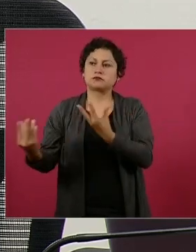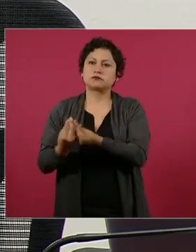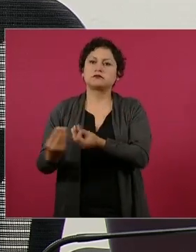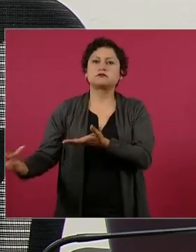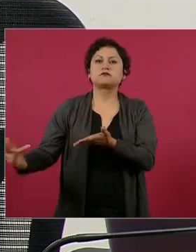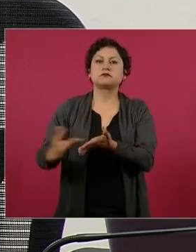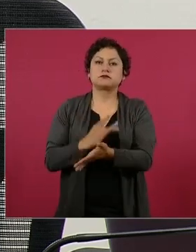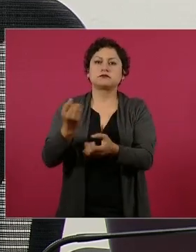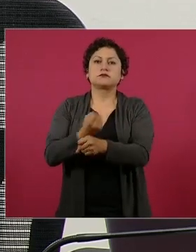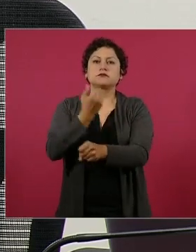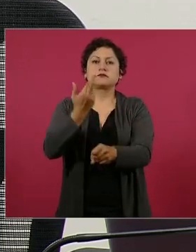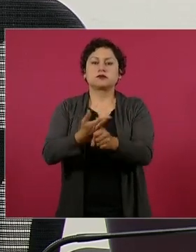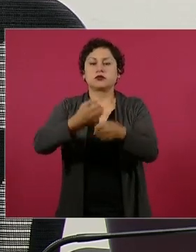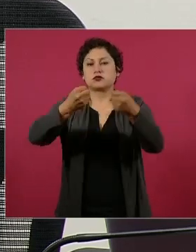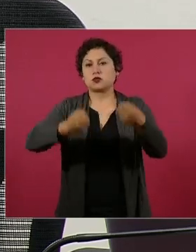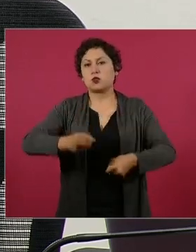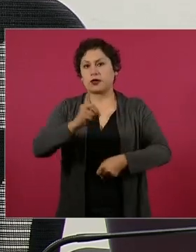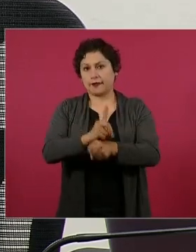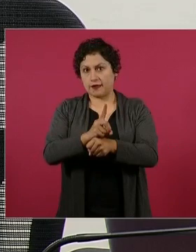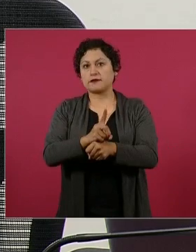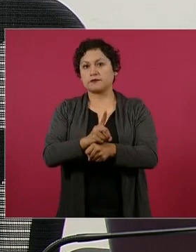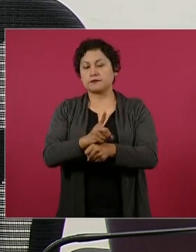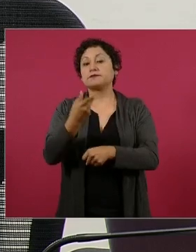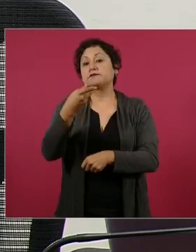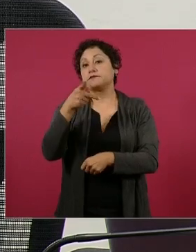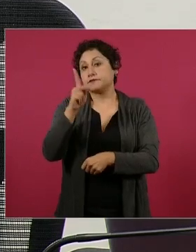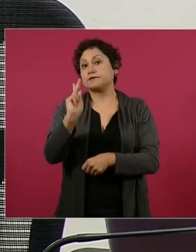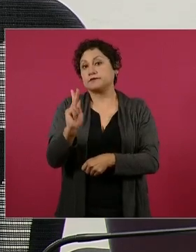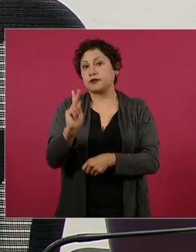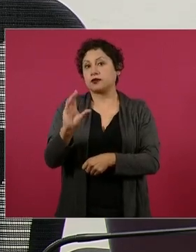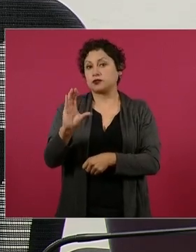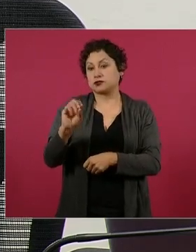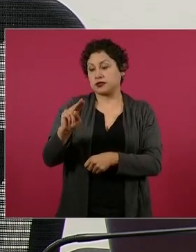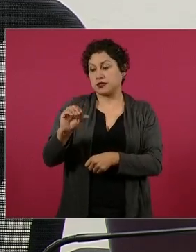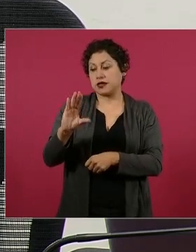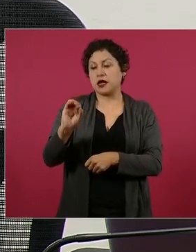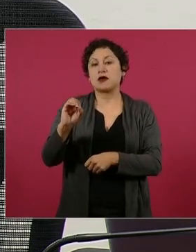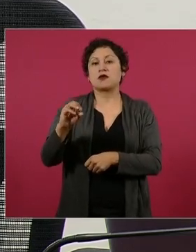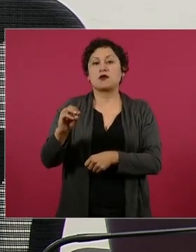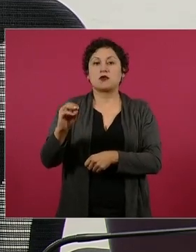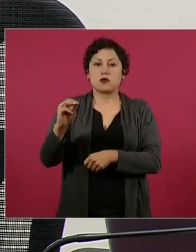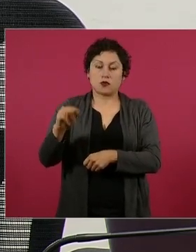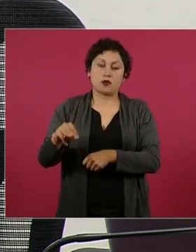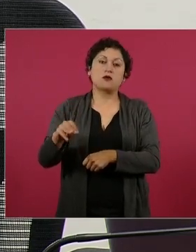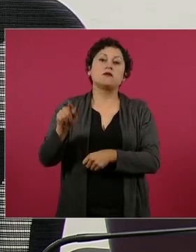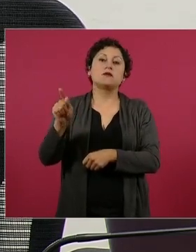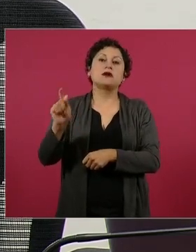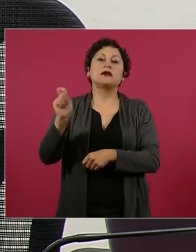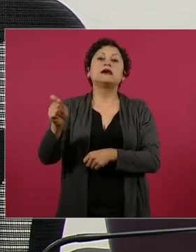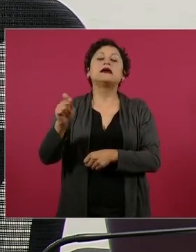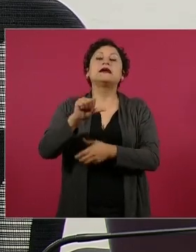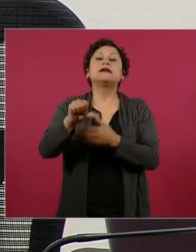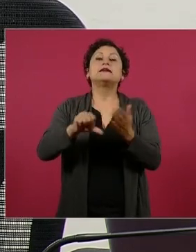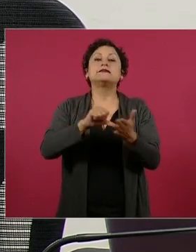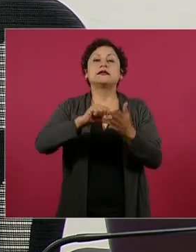de Seguridad, pero seremos directamente a través del CENACOM, que es el Centro Nacional de Comunicación, que